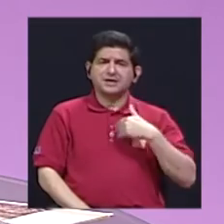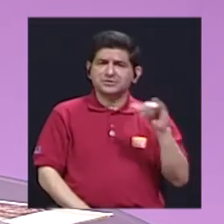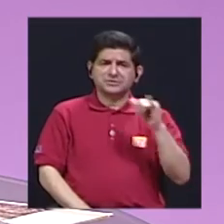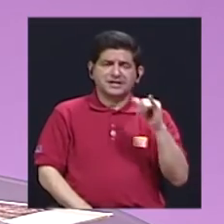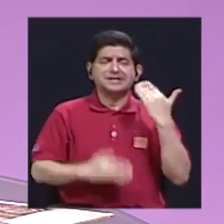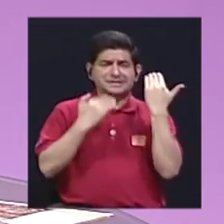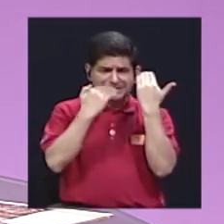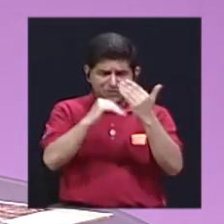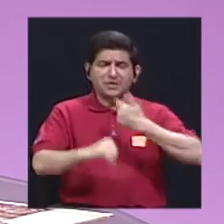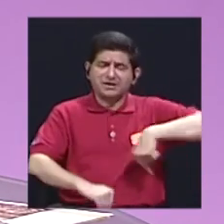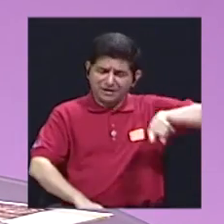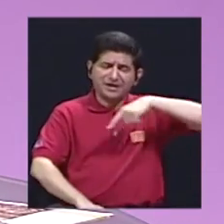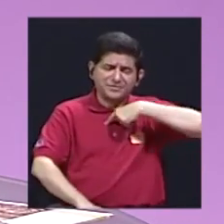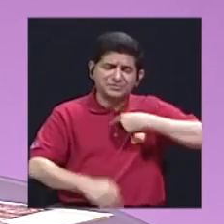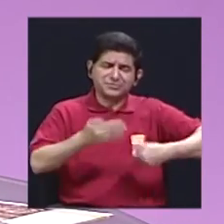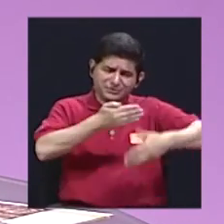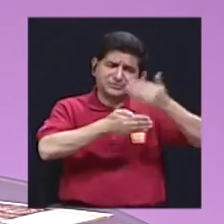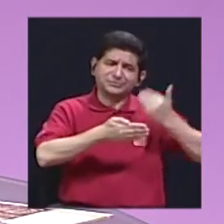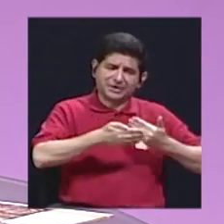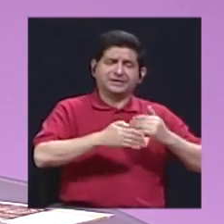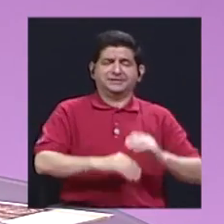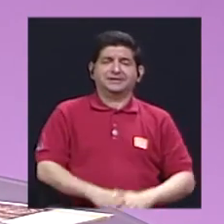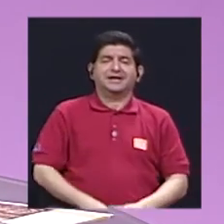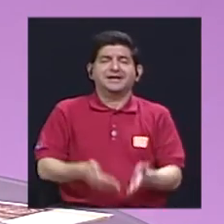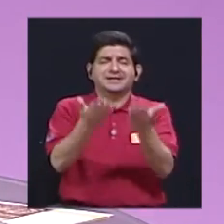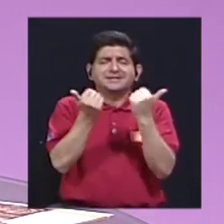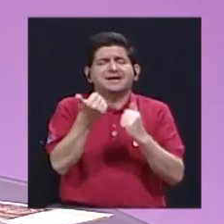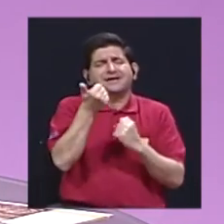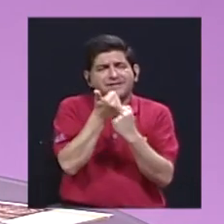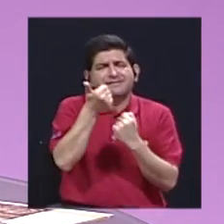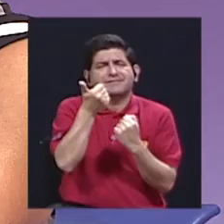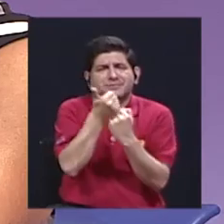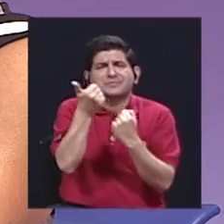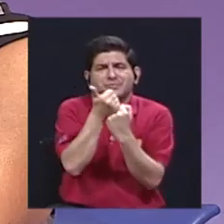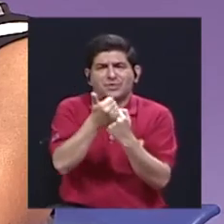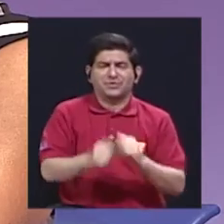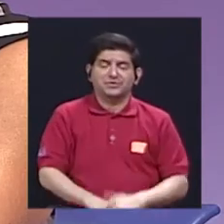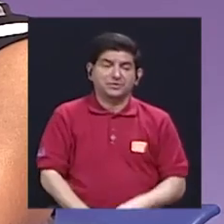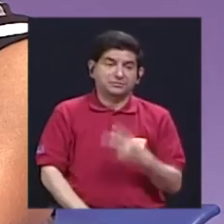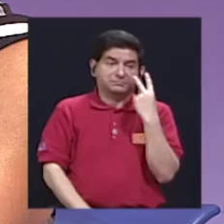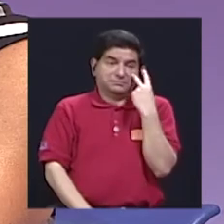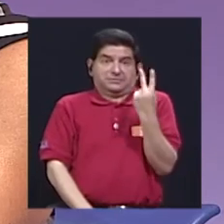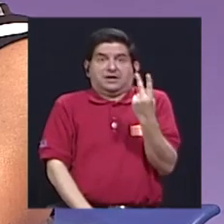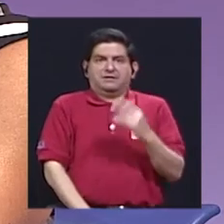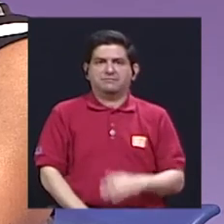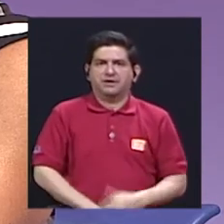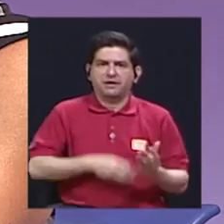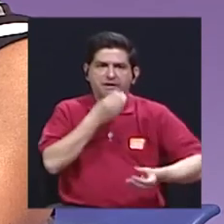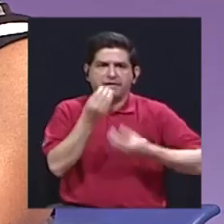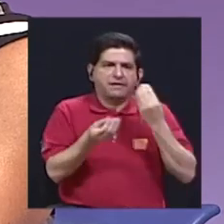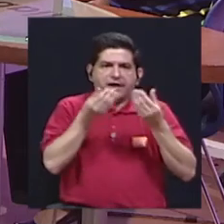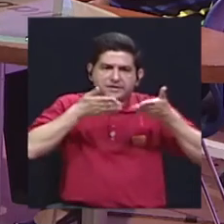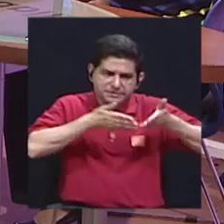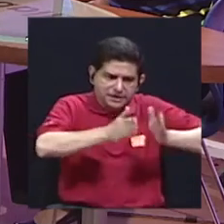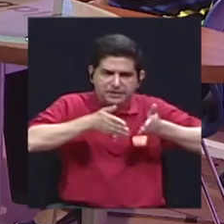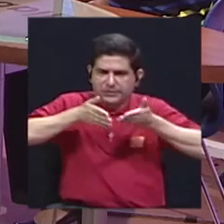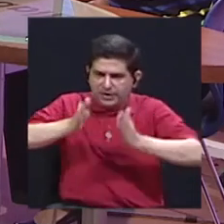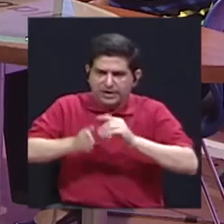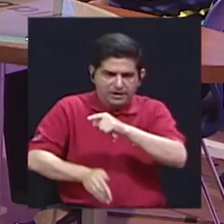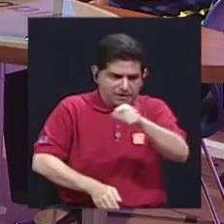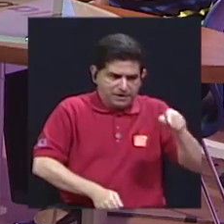la misma limitación que tuvimos nosotros queremos que nos apoyen para ver cómo hacemos que nuestros hijos